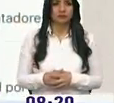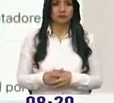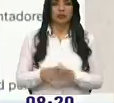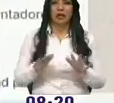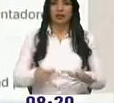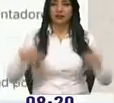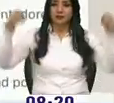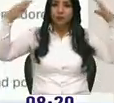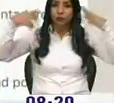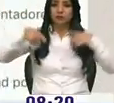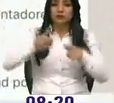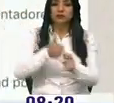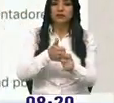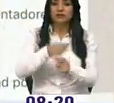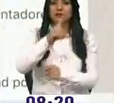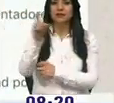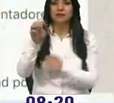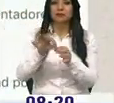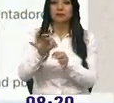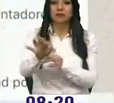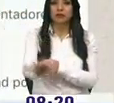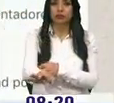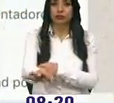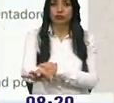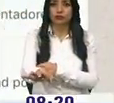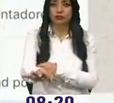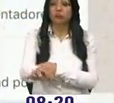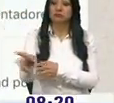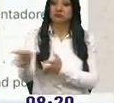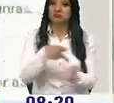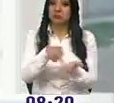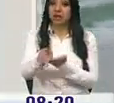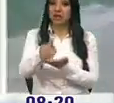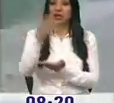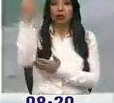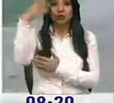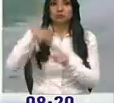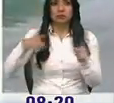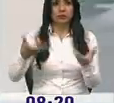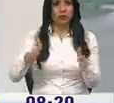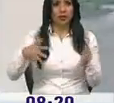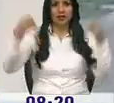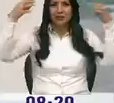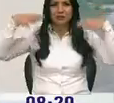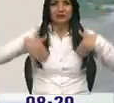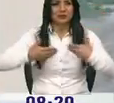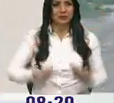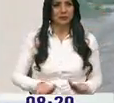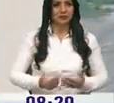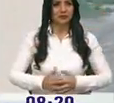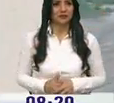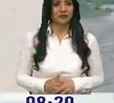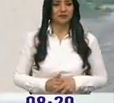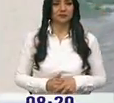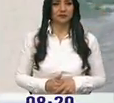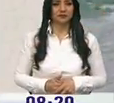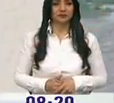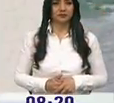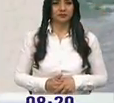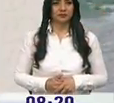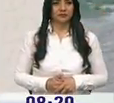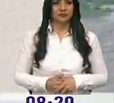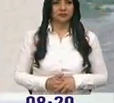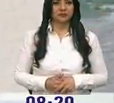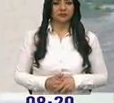metros de nuestras casas y en la planilla nos cobran de alumbrado público sin tener el servicio. Qué bárbaro esto, ¿ah? ¿Eh? O sea,